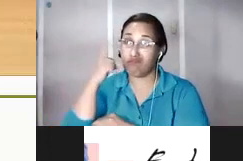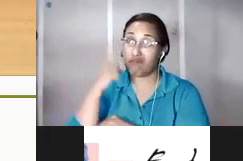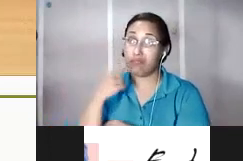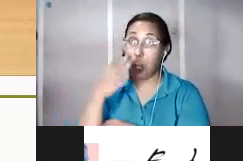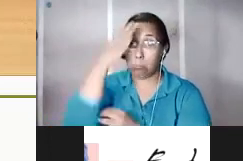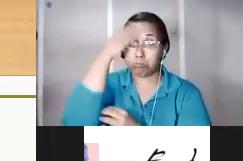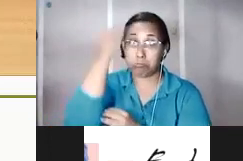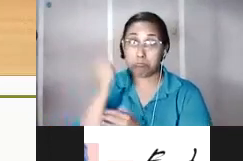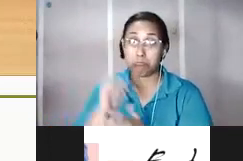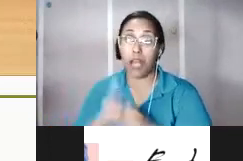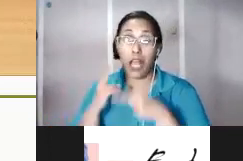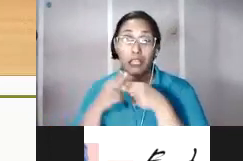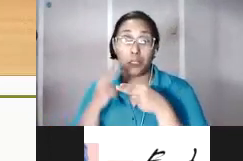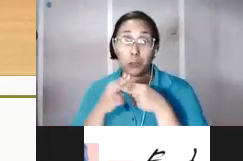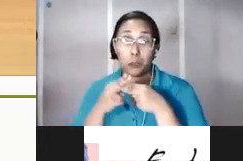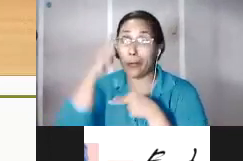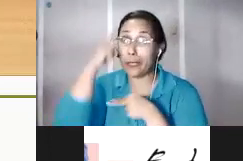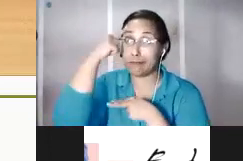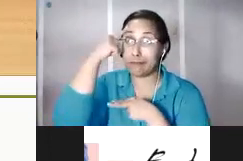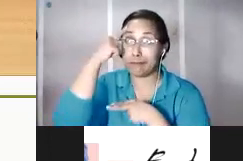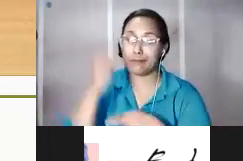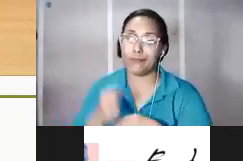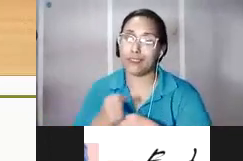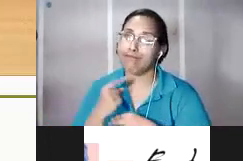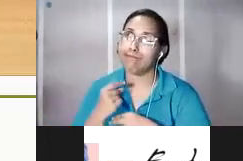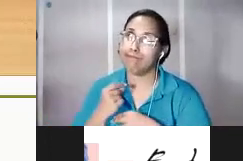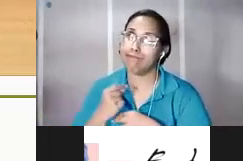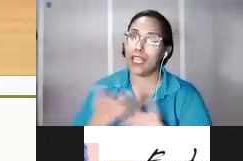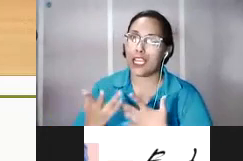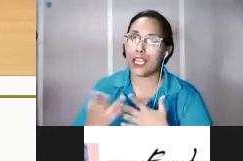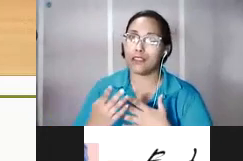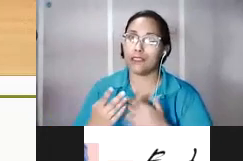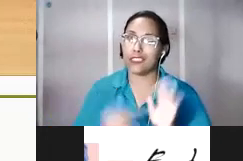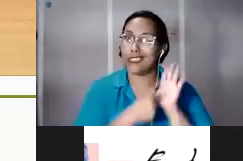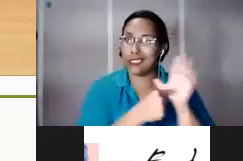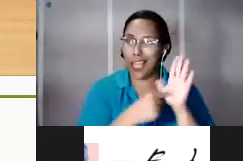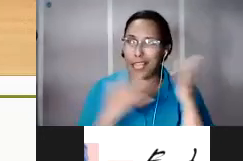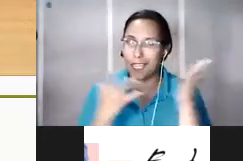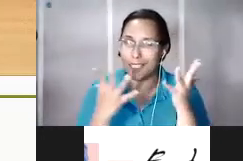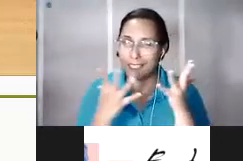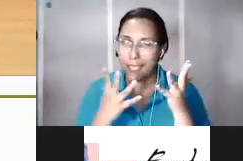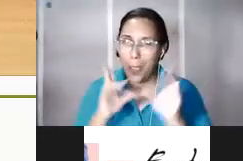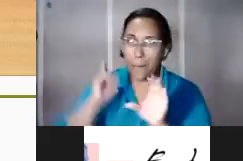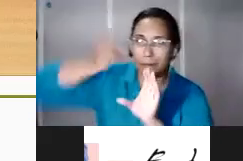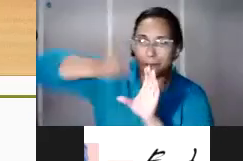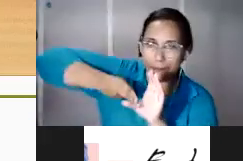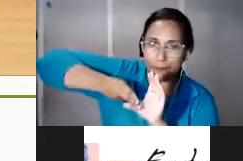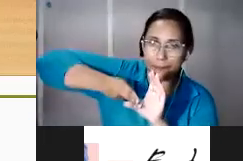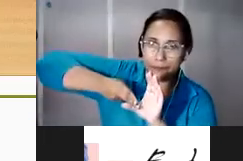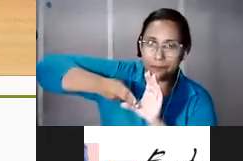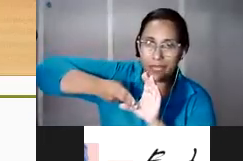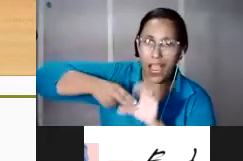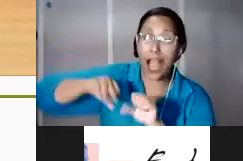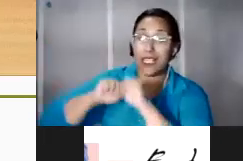cabeza, de la mente, que señala que pertenecer a las